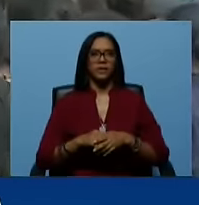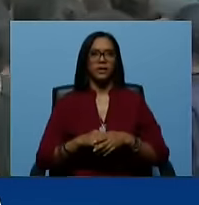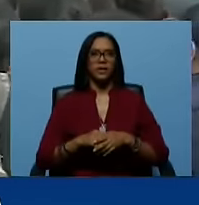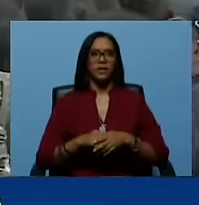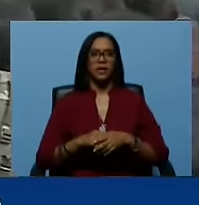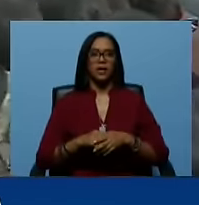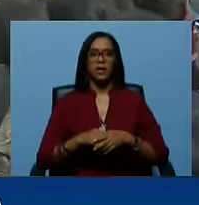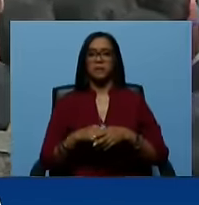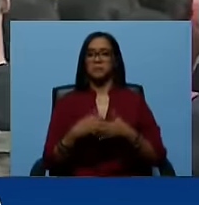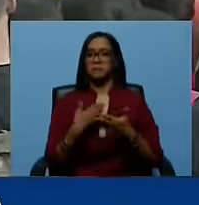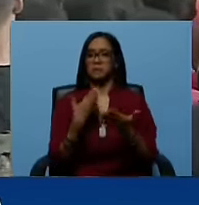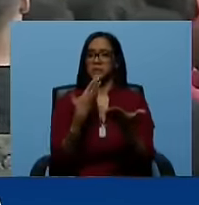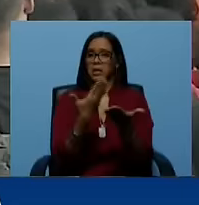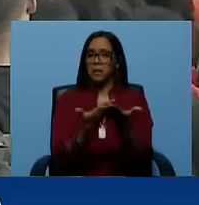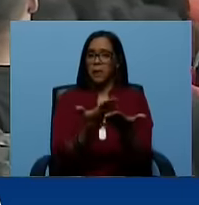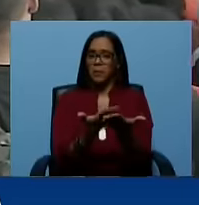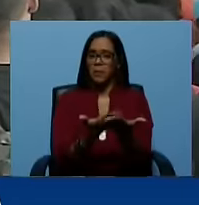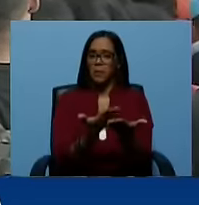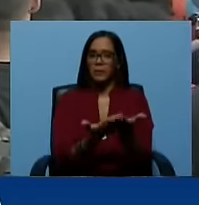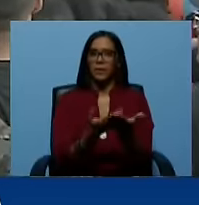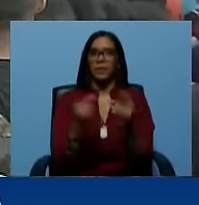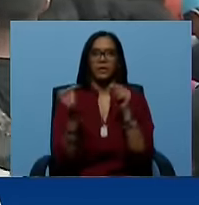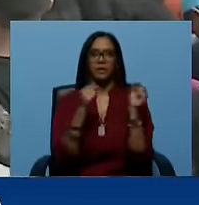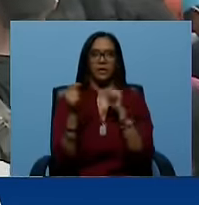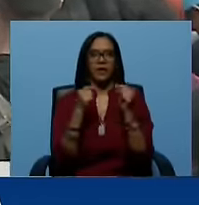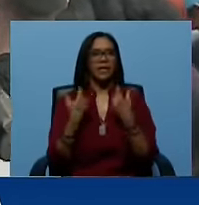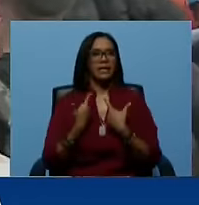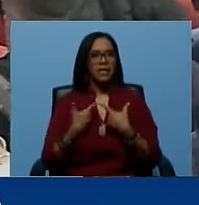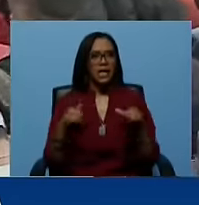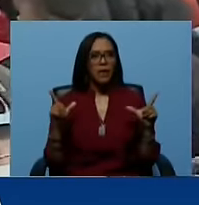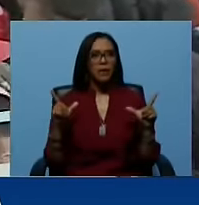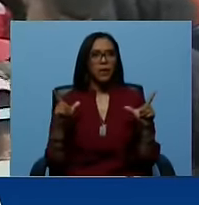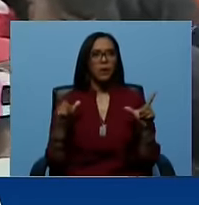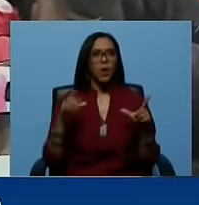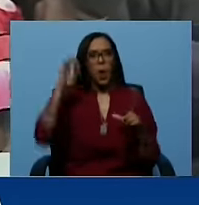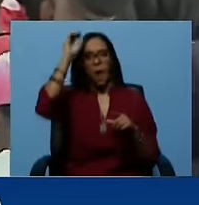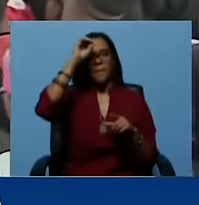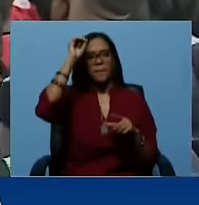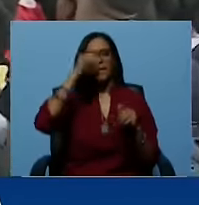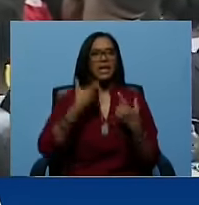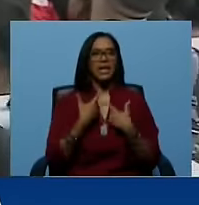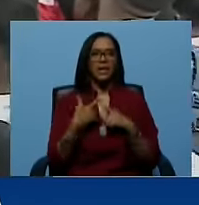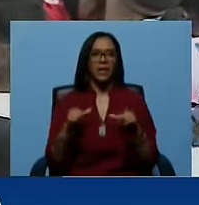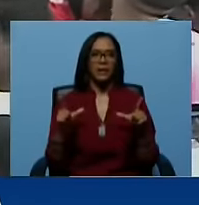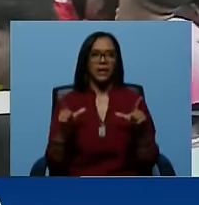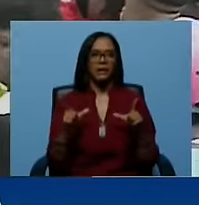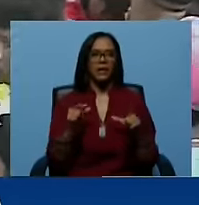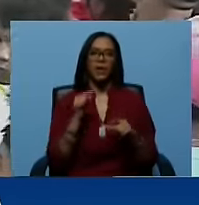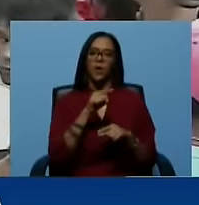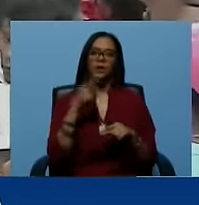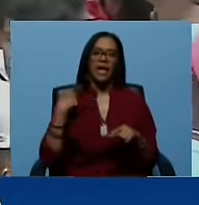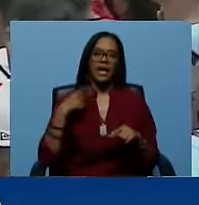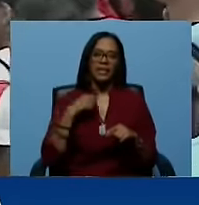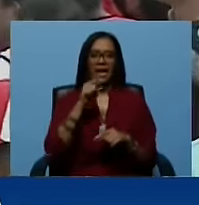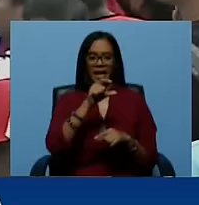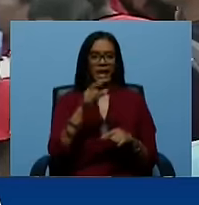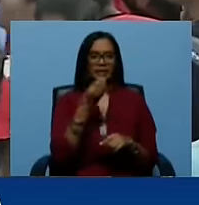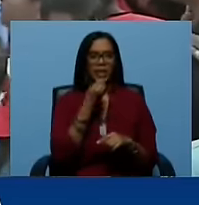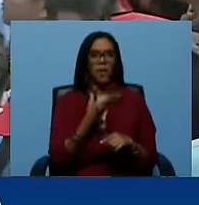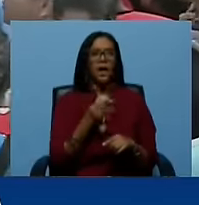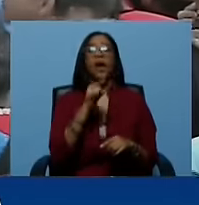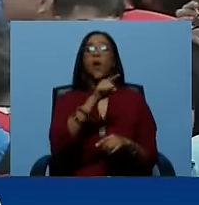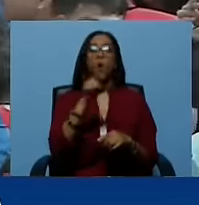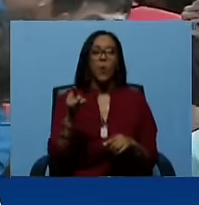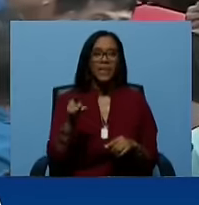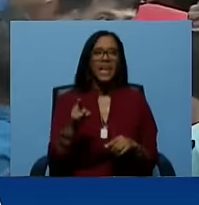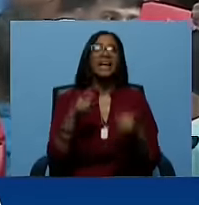Les dejo la propuesta, muchachos, para su debate libre. Opinen libremente. Ustedes tienen gente brillante. Ustedes